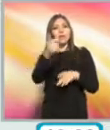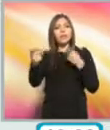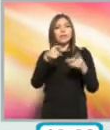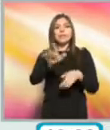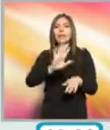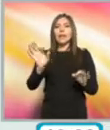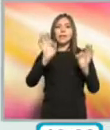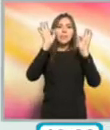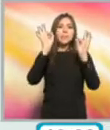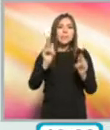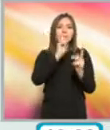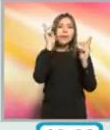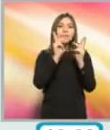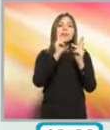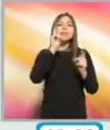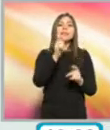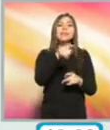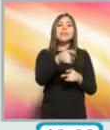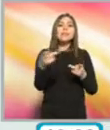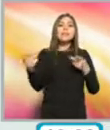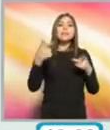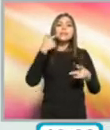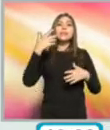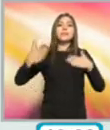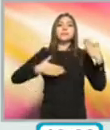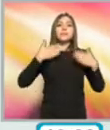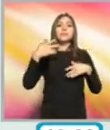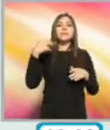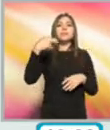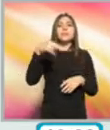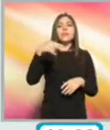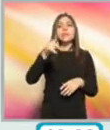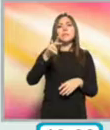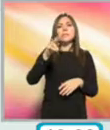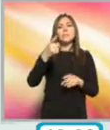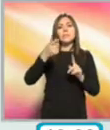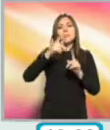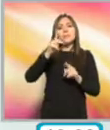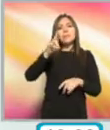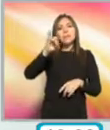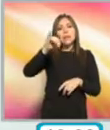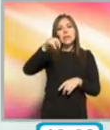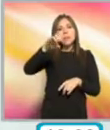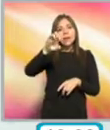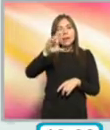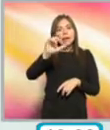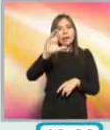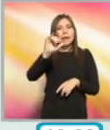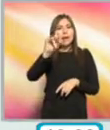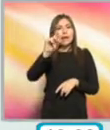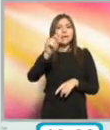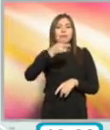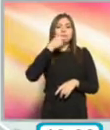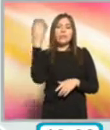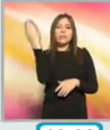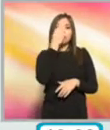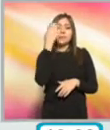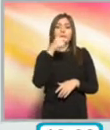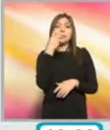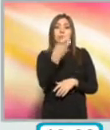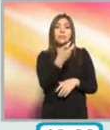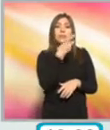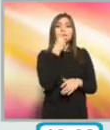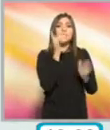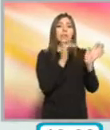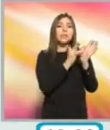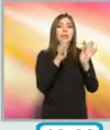perfecto. Es donde se celebra la primera caída, según nos cuenta el relato bíblico, en donde Jesucristo sufre, recordemos,